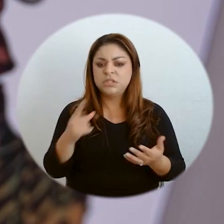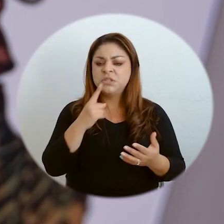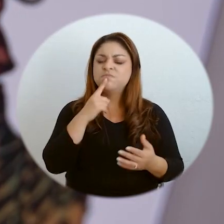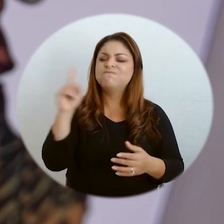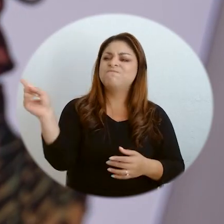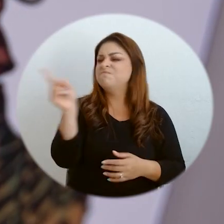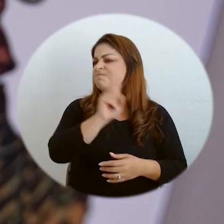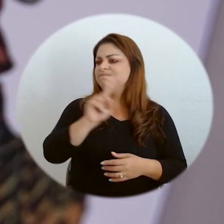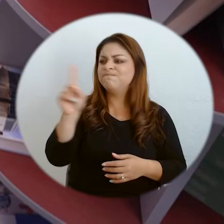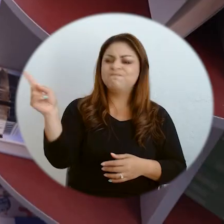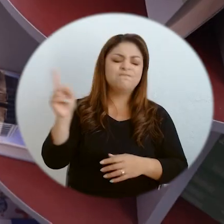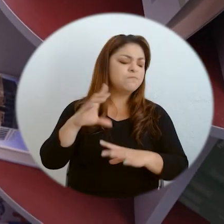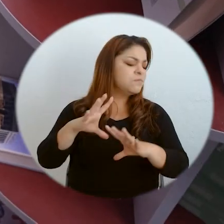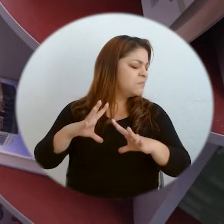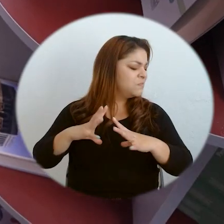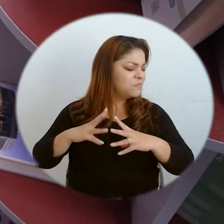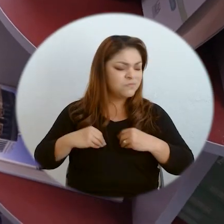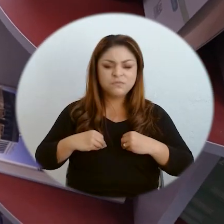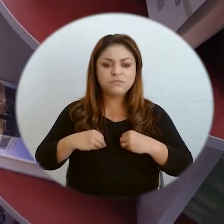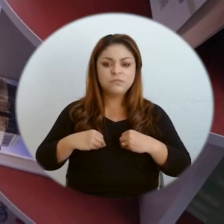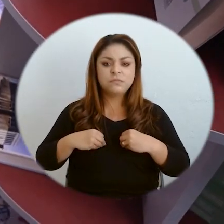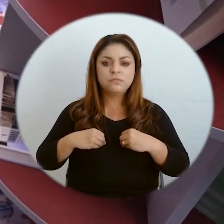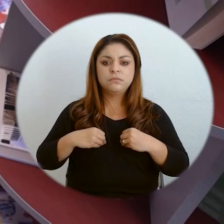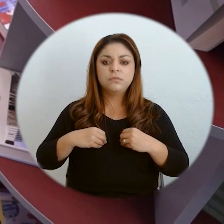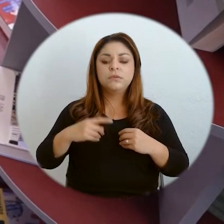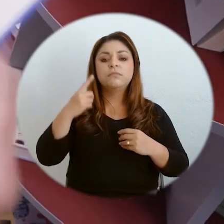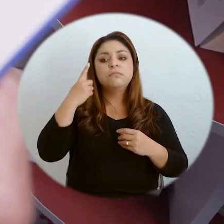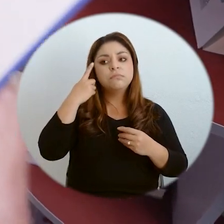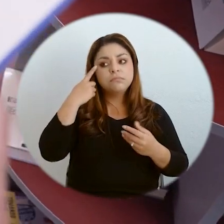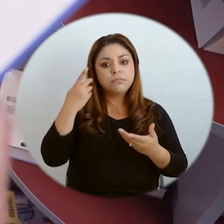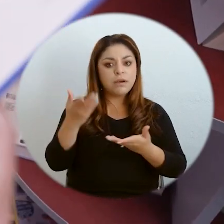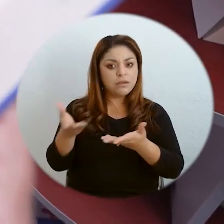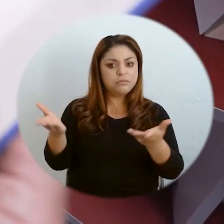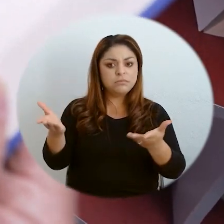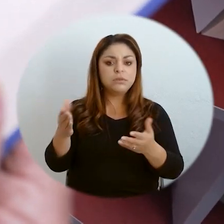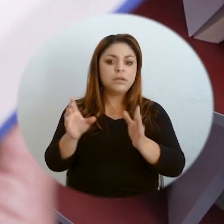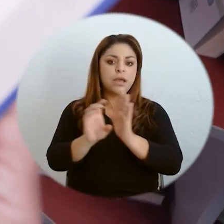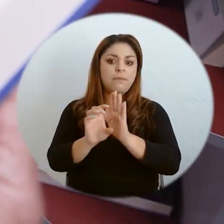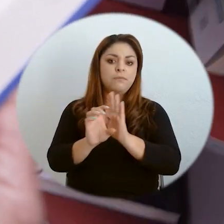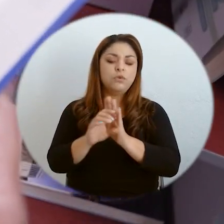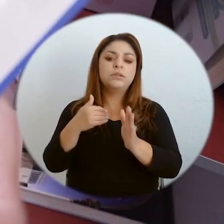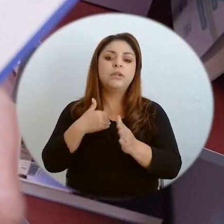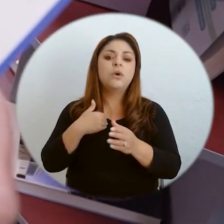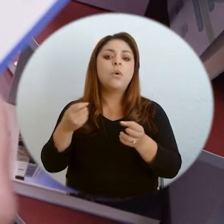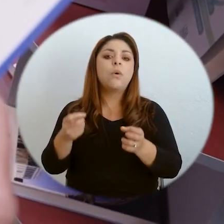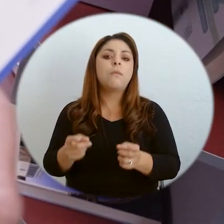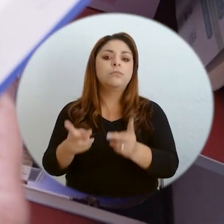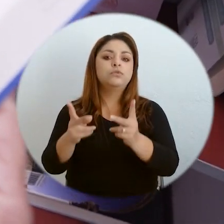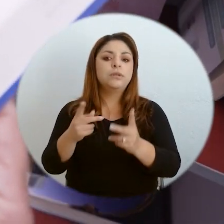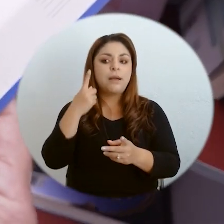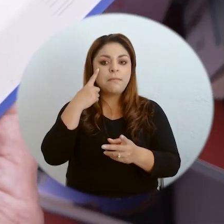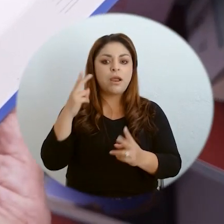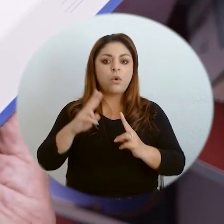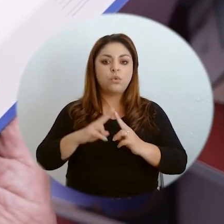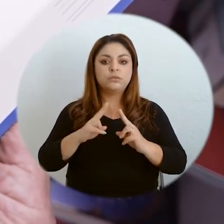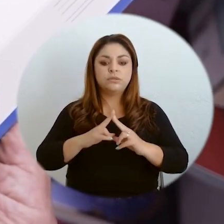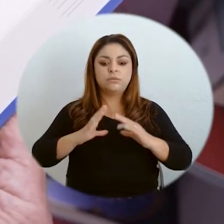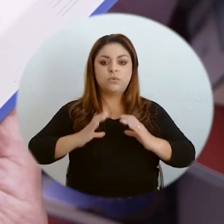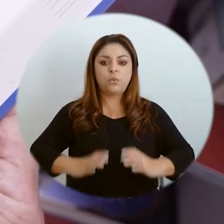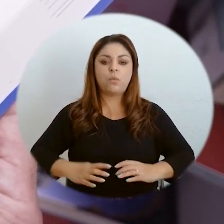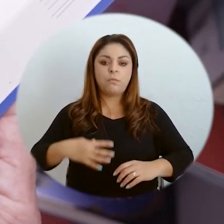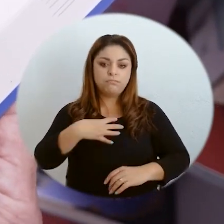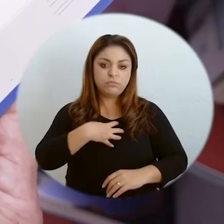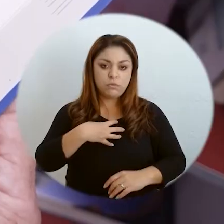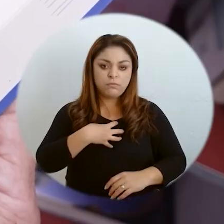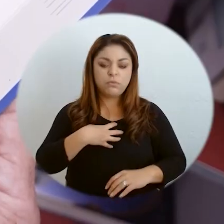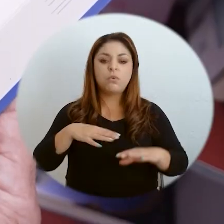este tipo de pensamiento para que las nuevas generaciones tengan la oportunidad de conocer, por ejemplo, cómo es su